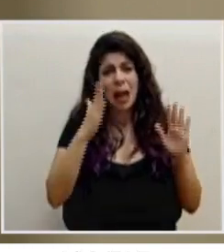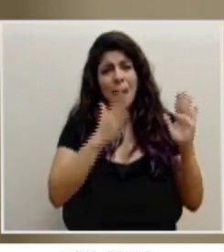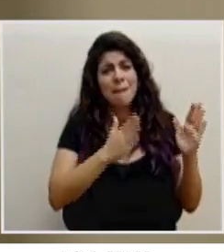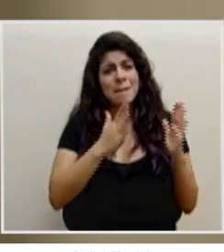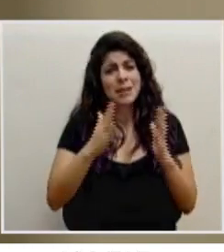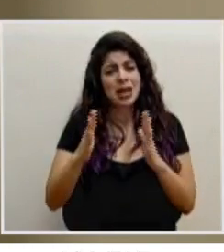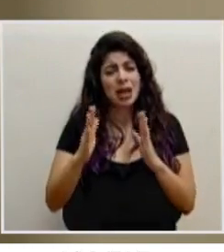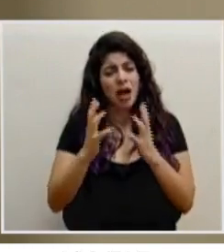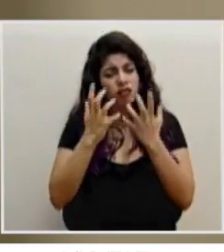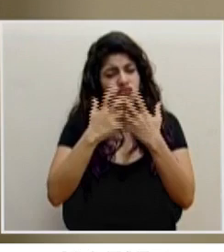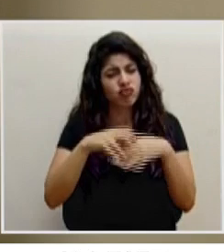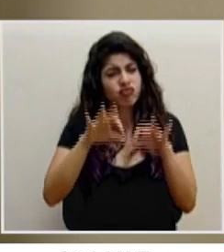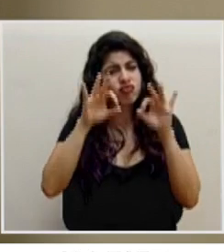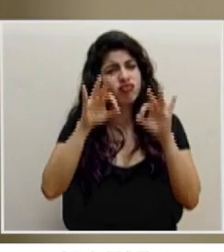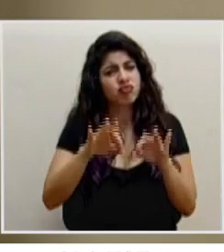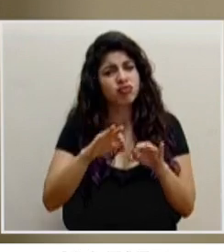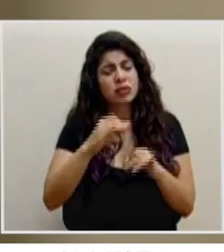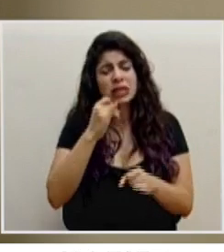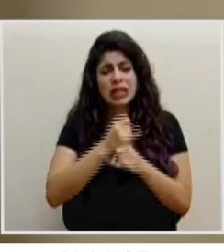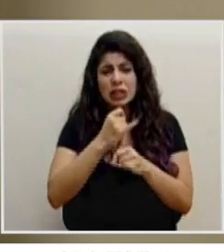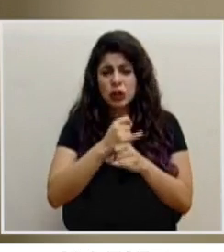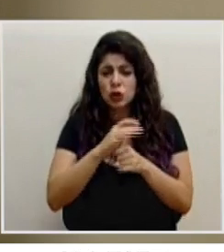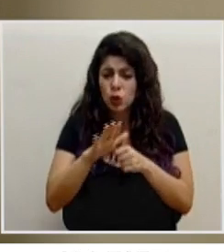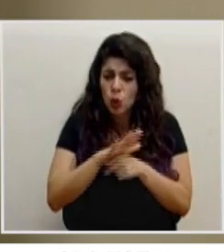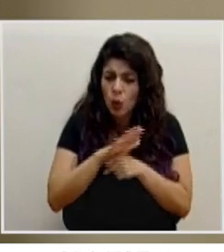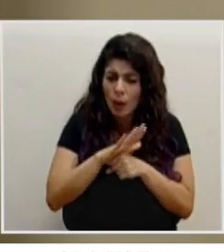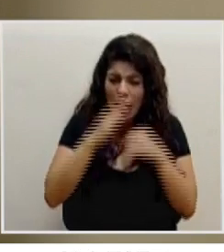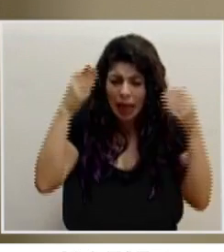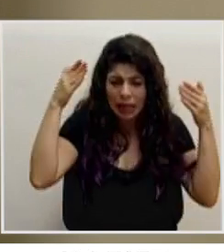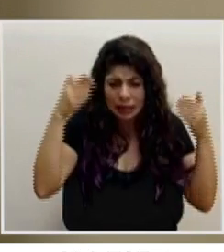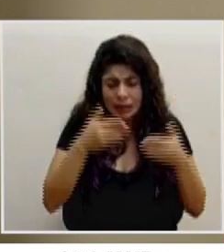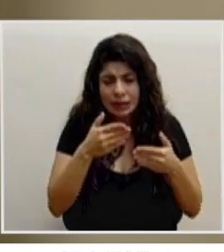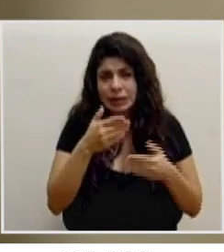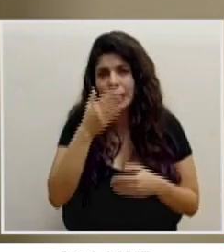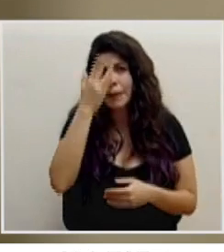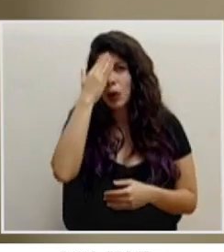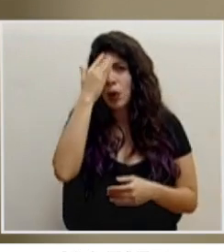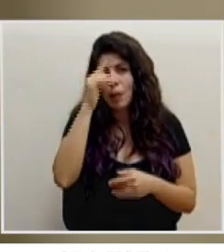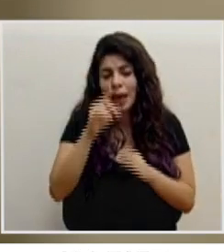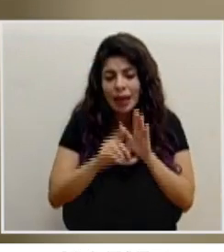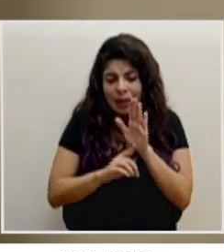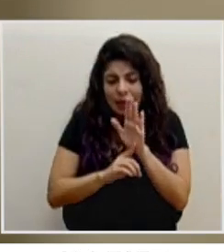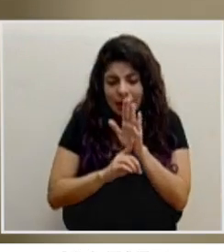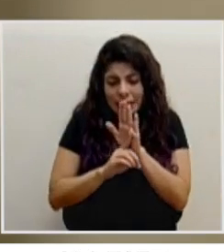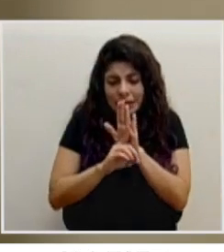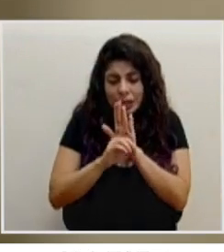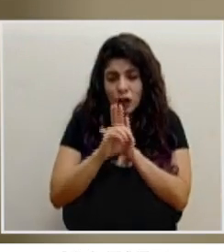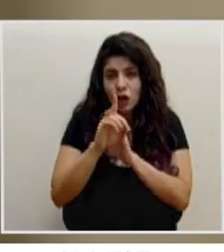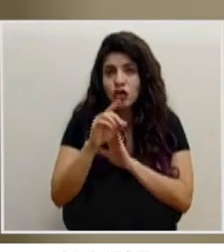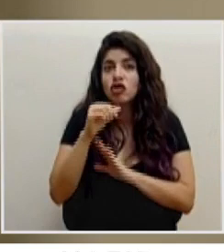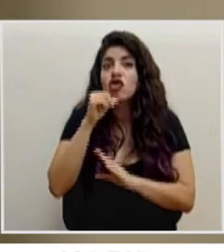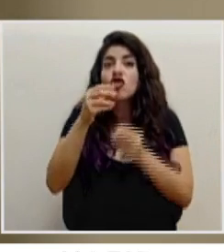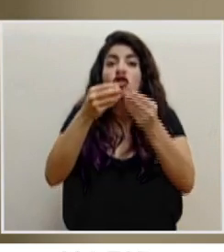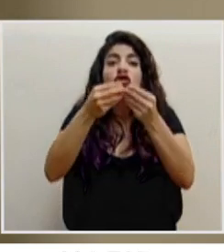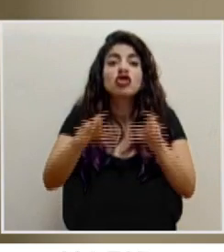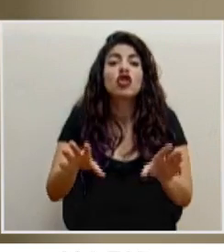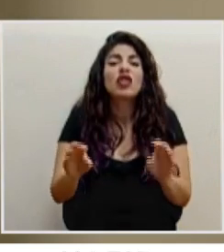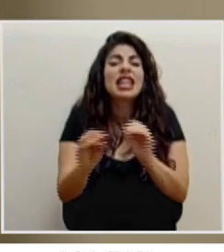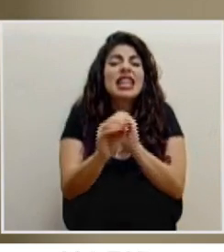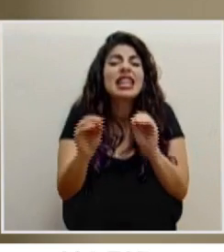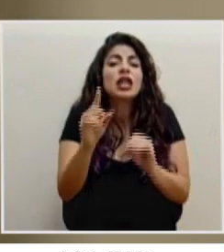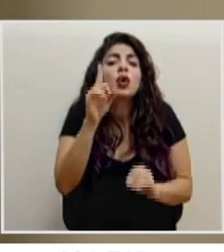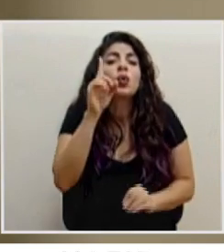ha organizado, ha ocupado a la institución y la ha preocupado también, ¿verdad?, en todo este desarrollo de que no sobre ni una sola